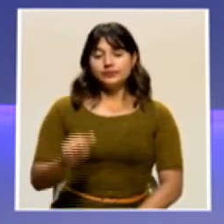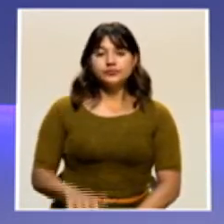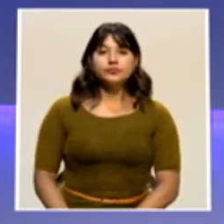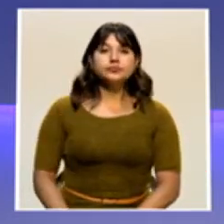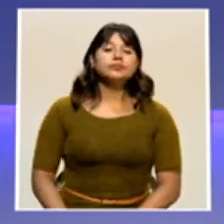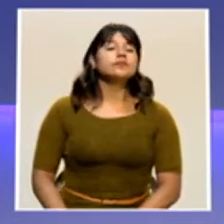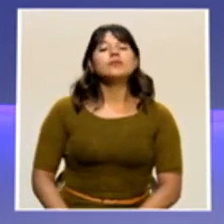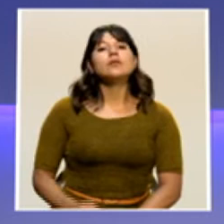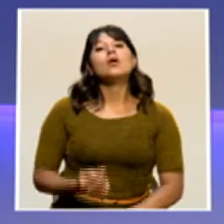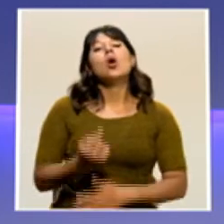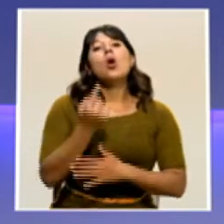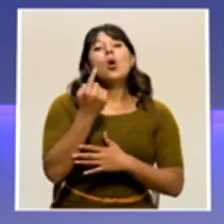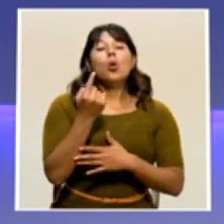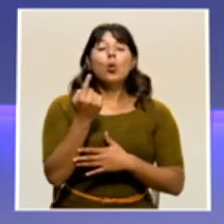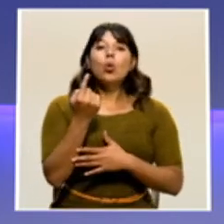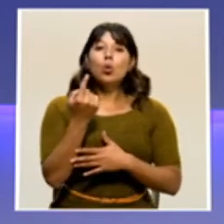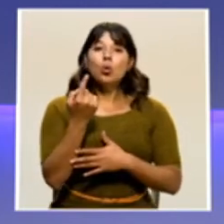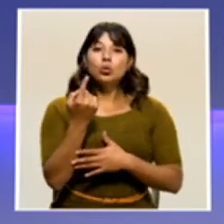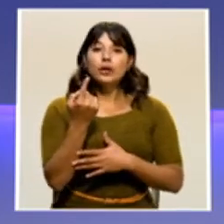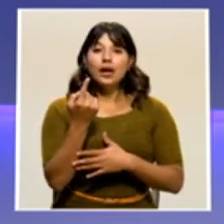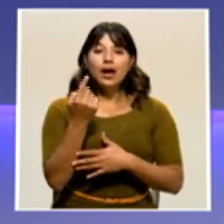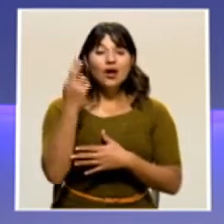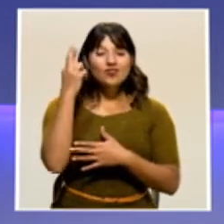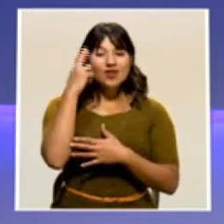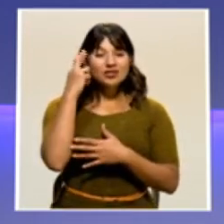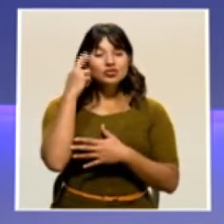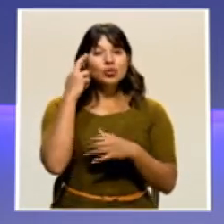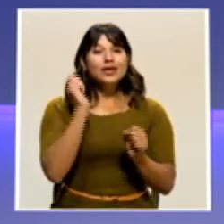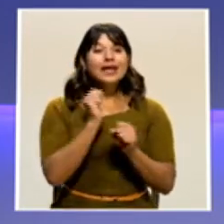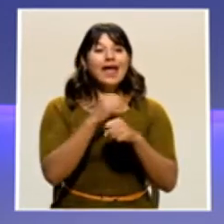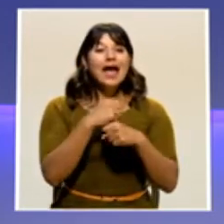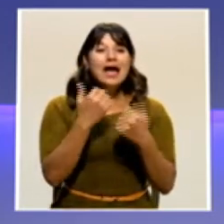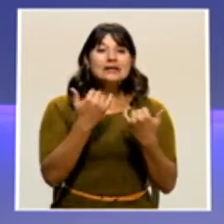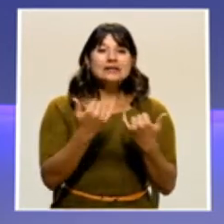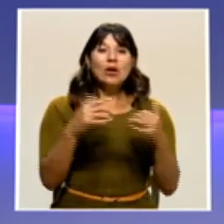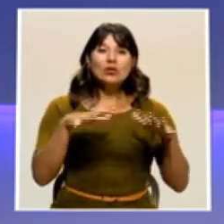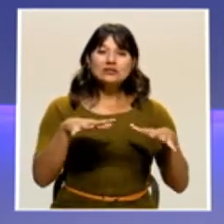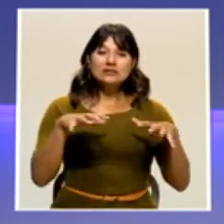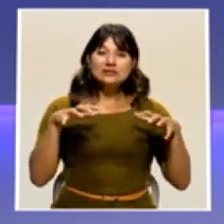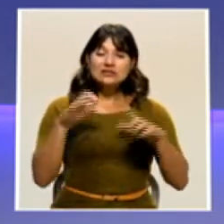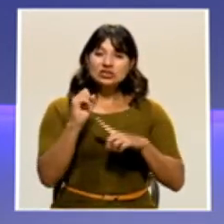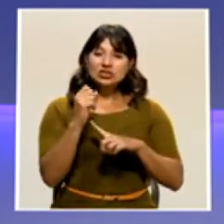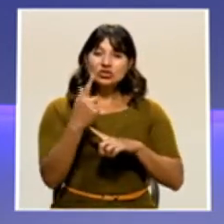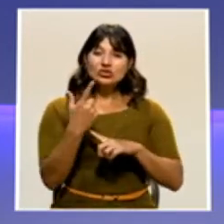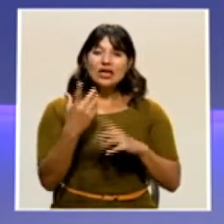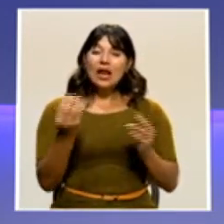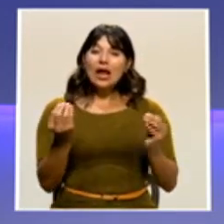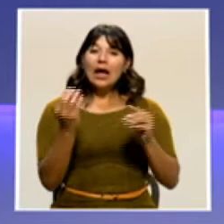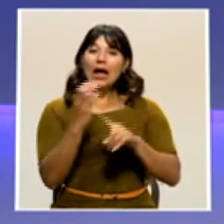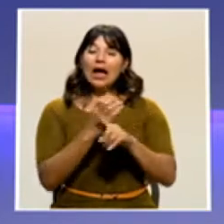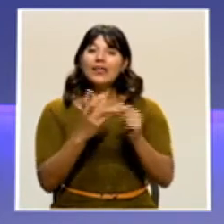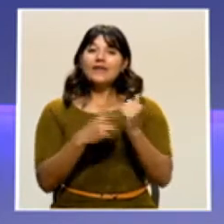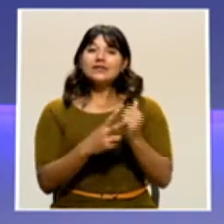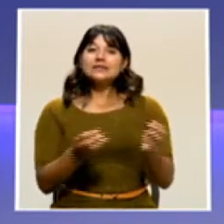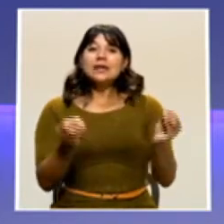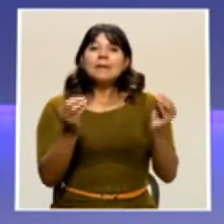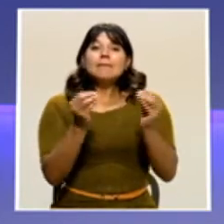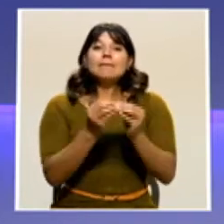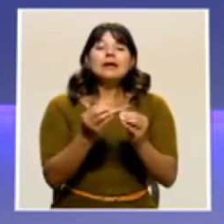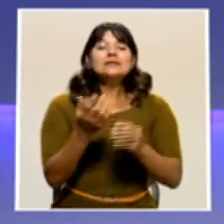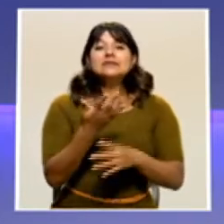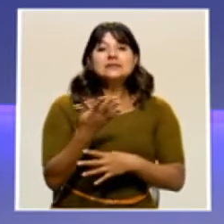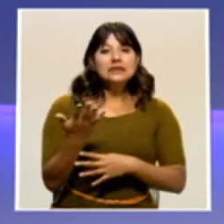Uno de los motores que han provocado que la tensión social crezca es la cada vez más